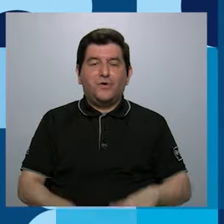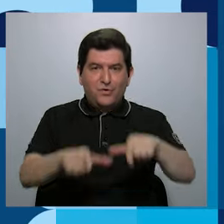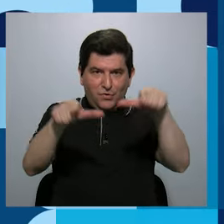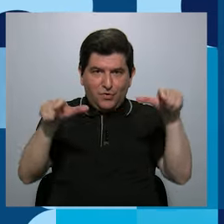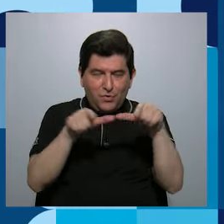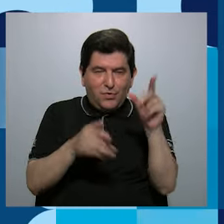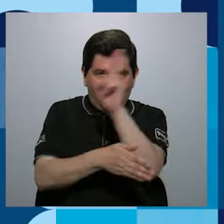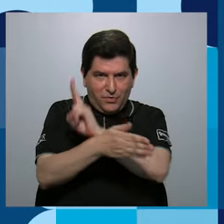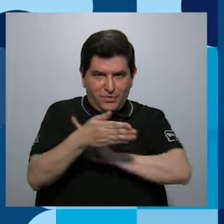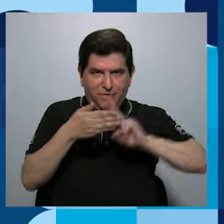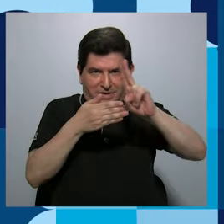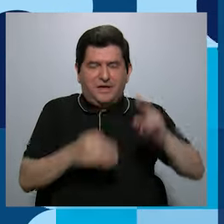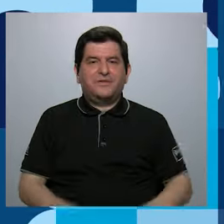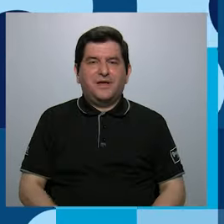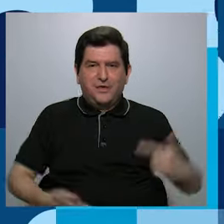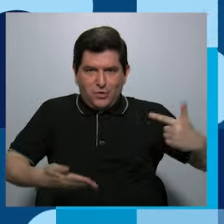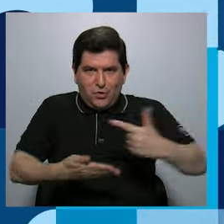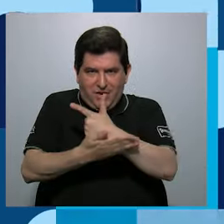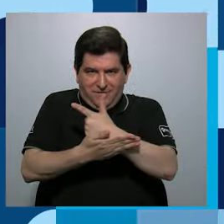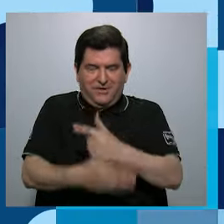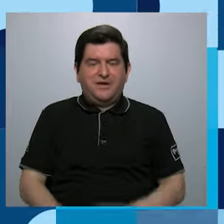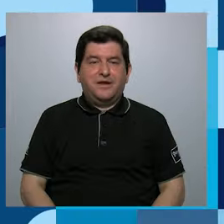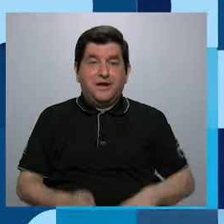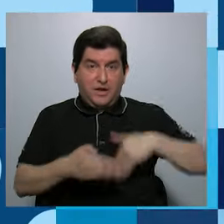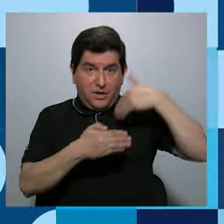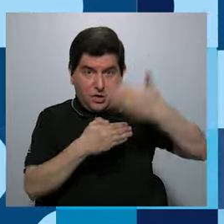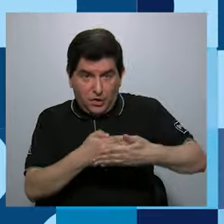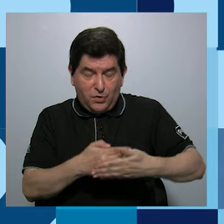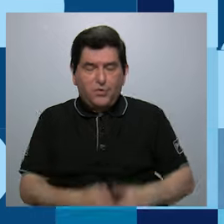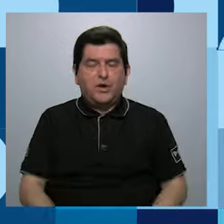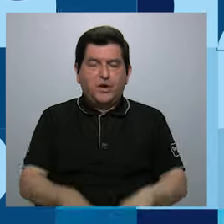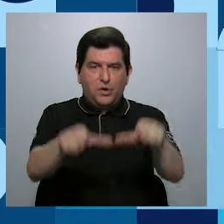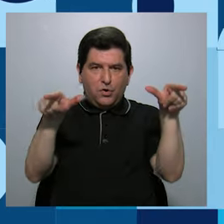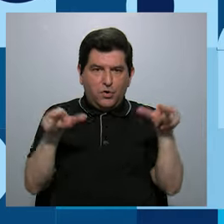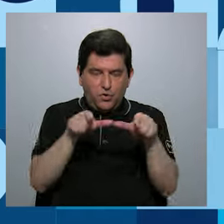instalaciones universitarias en Liberia, seguidas de las que